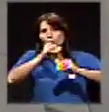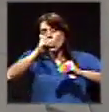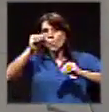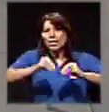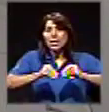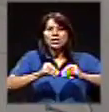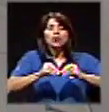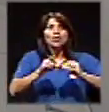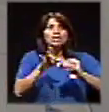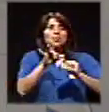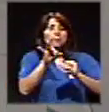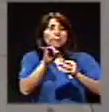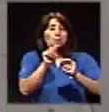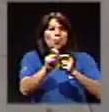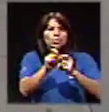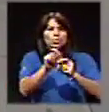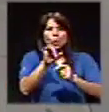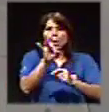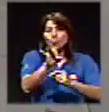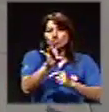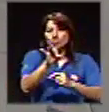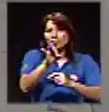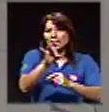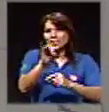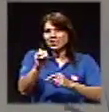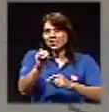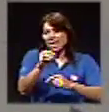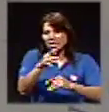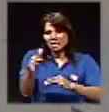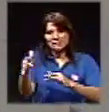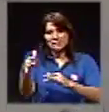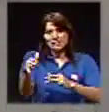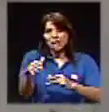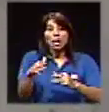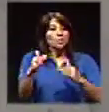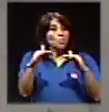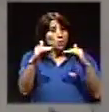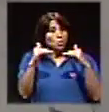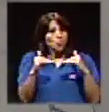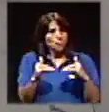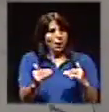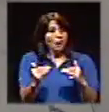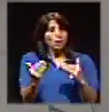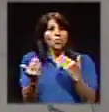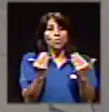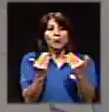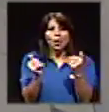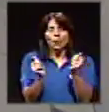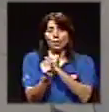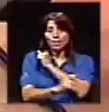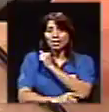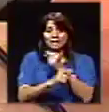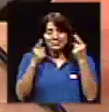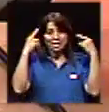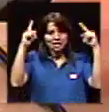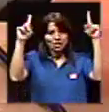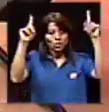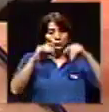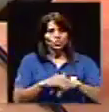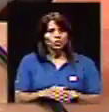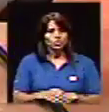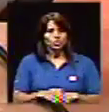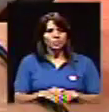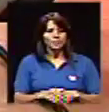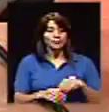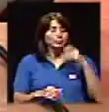resto. Muy bajo, además, claro, en relación con los países exitosos. Y uno Corea, por decir algo,